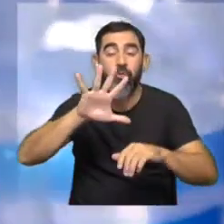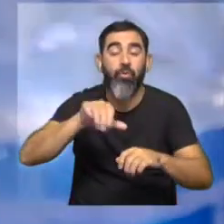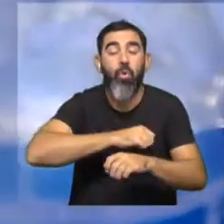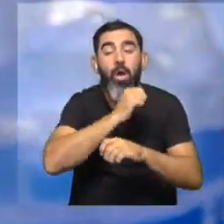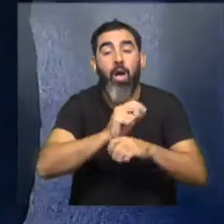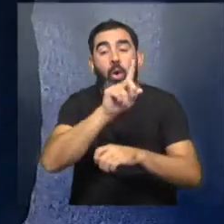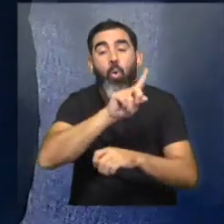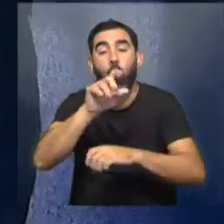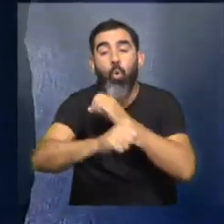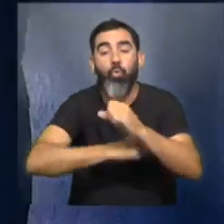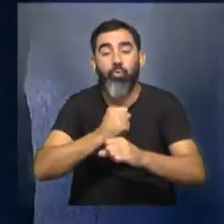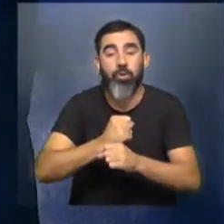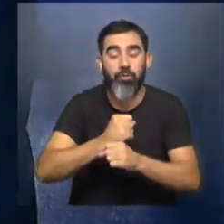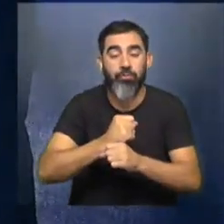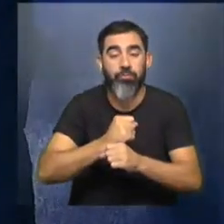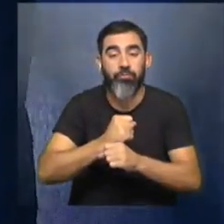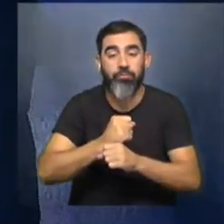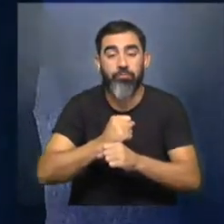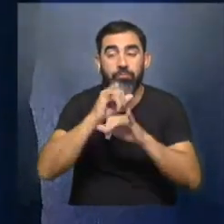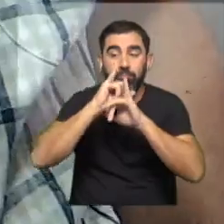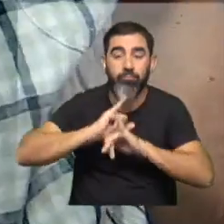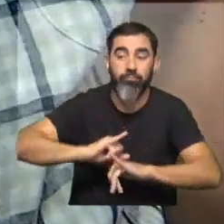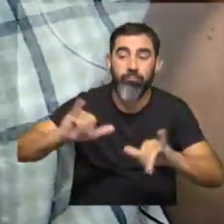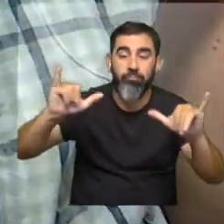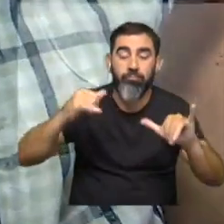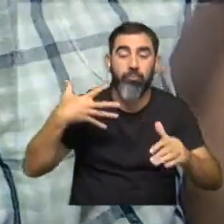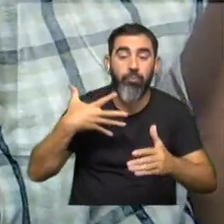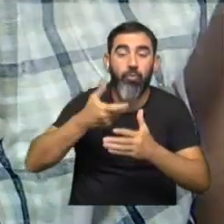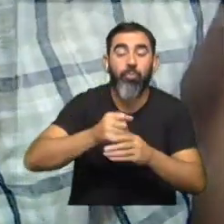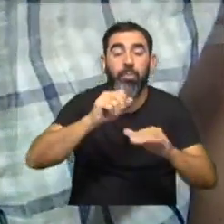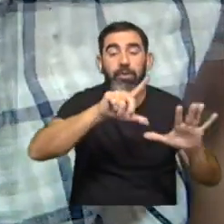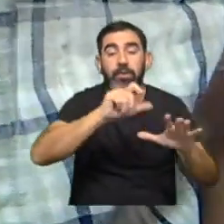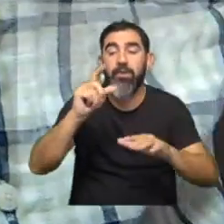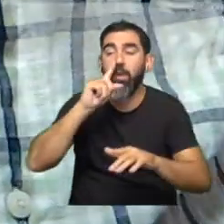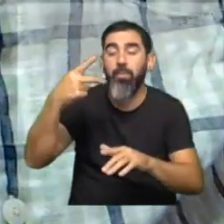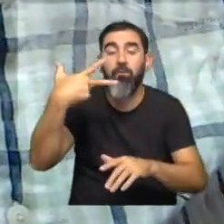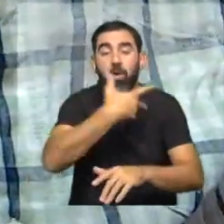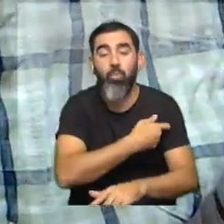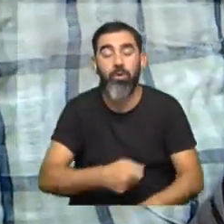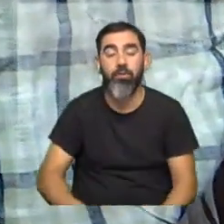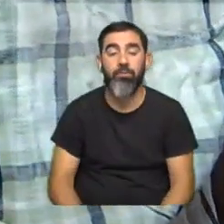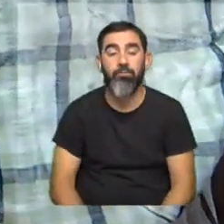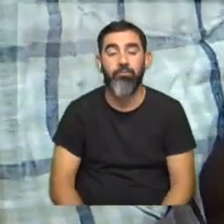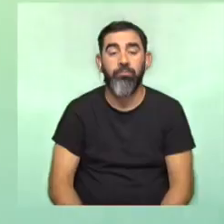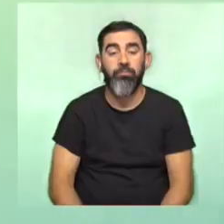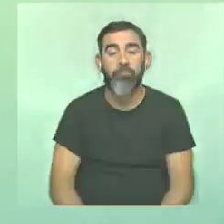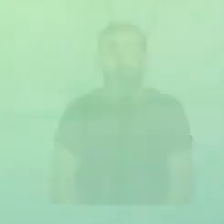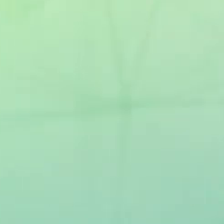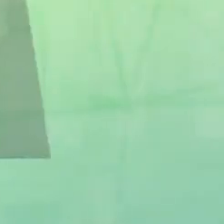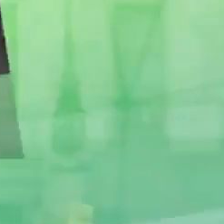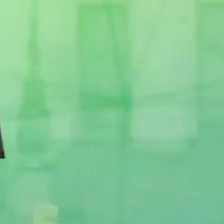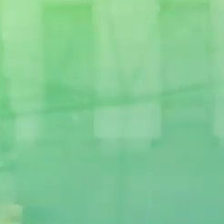y 11 años. Para el desarrollo de la campaña se adquirieron 700.000 vacunas.